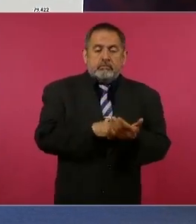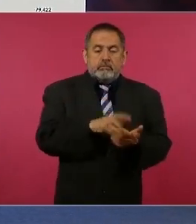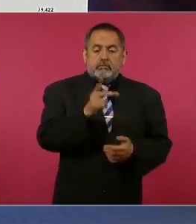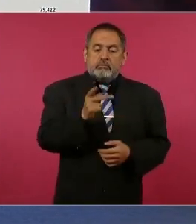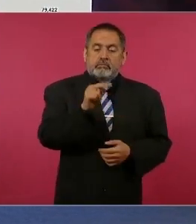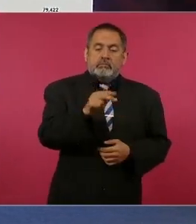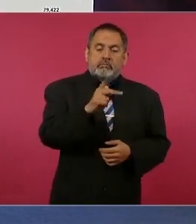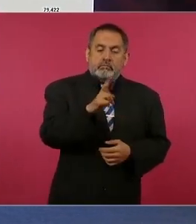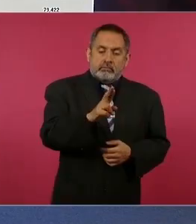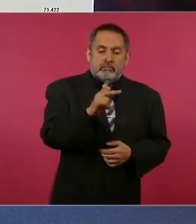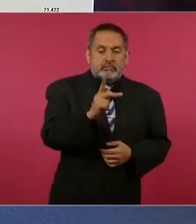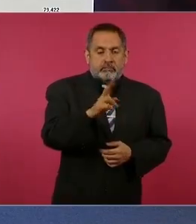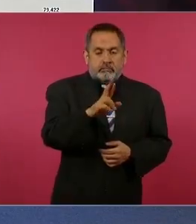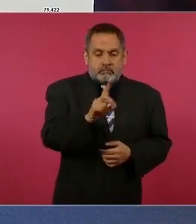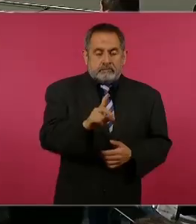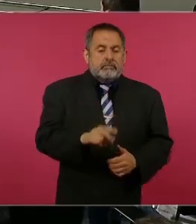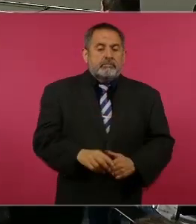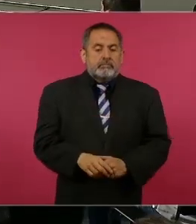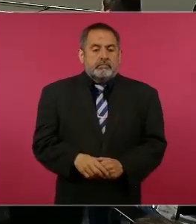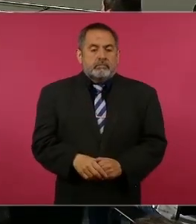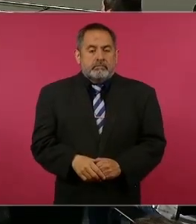PRI, PRD.